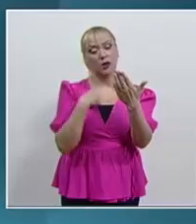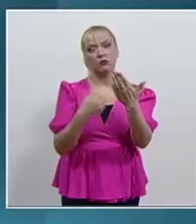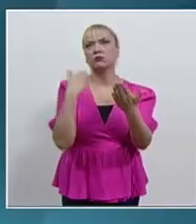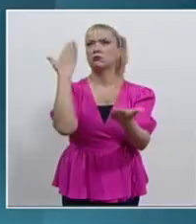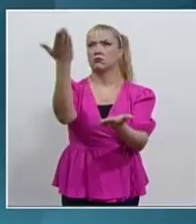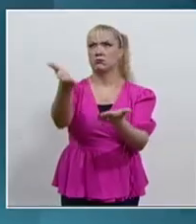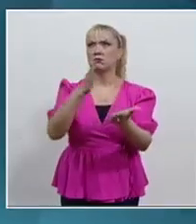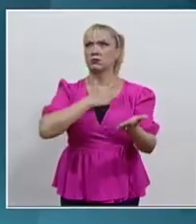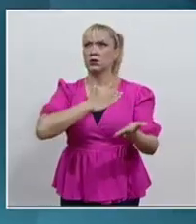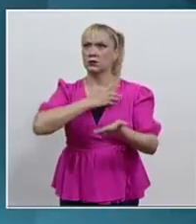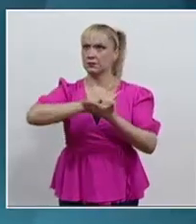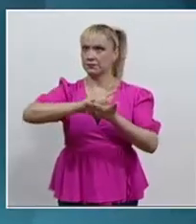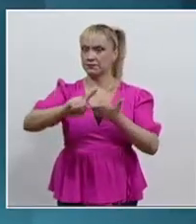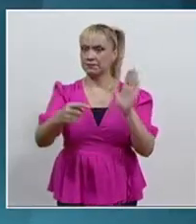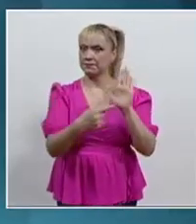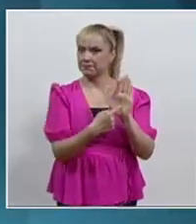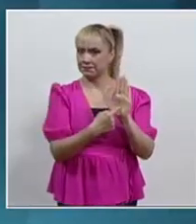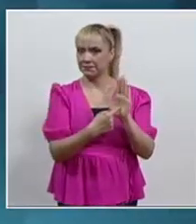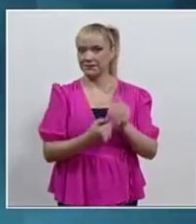derechos político-electorales.